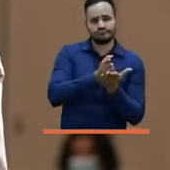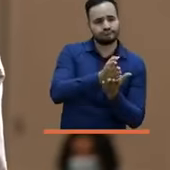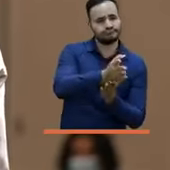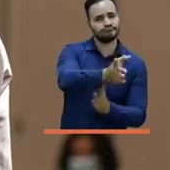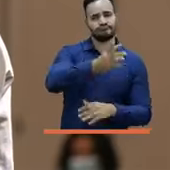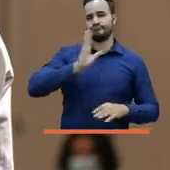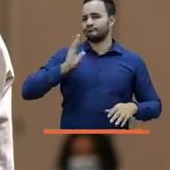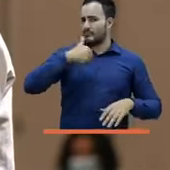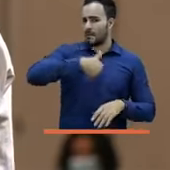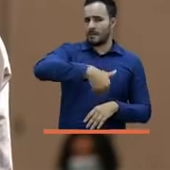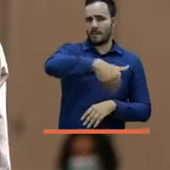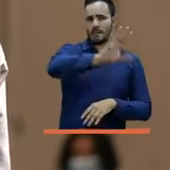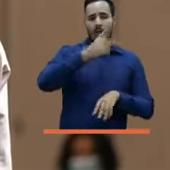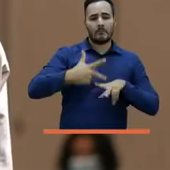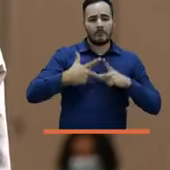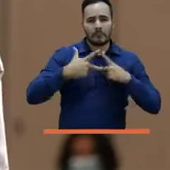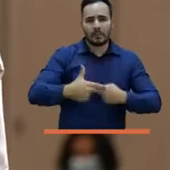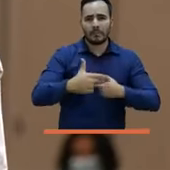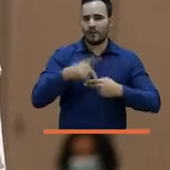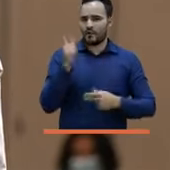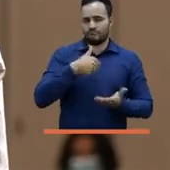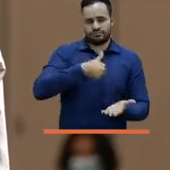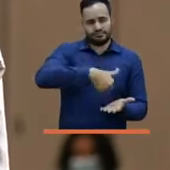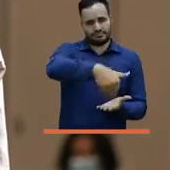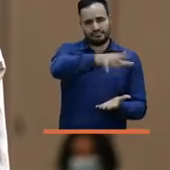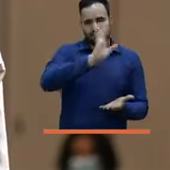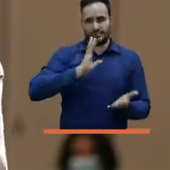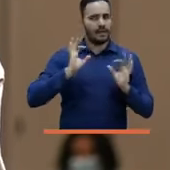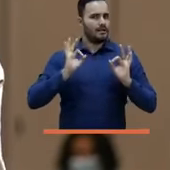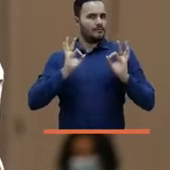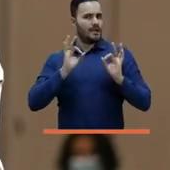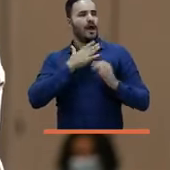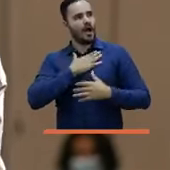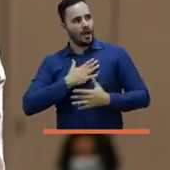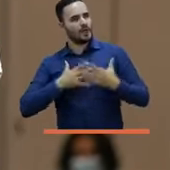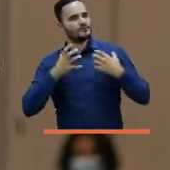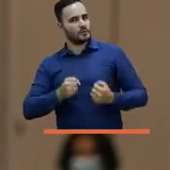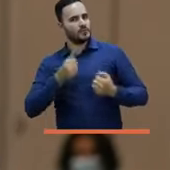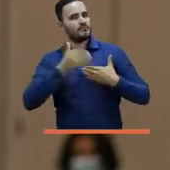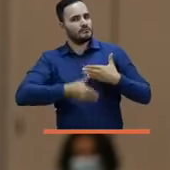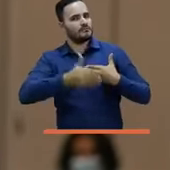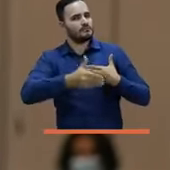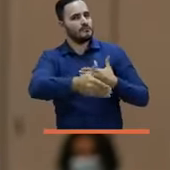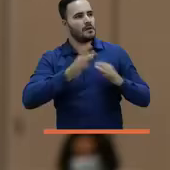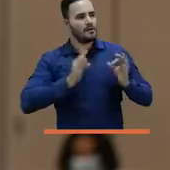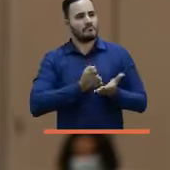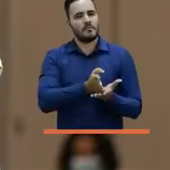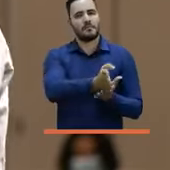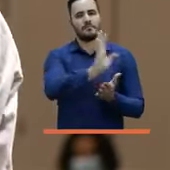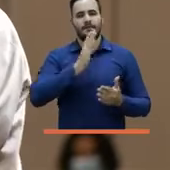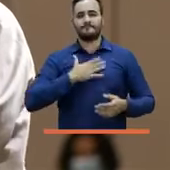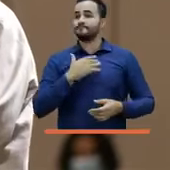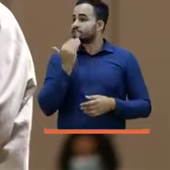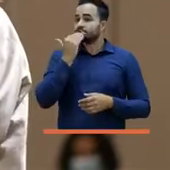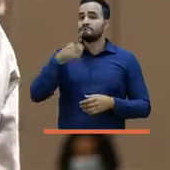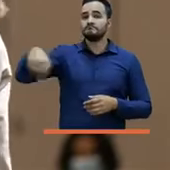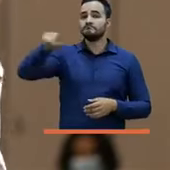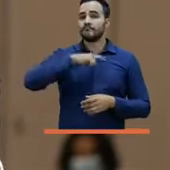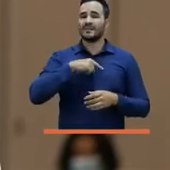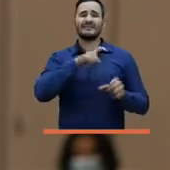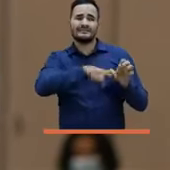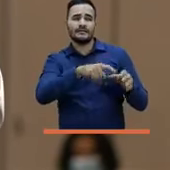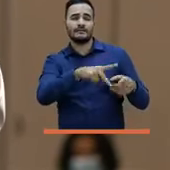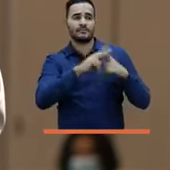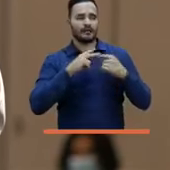laborales dignas que permitan que estas personas jóvenes puedan avanzar muy rápidamente puedan hacer un crédito educativo